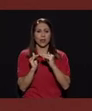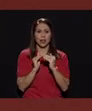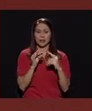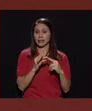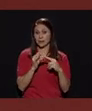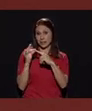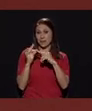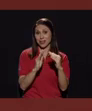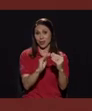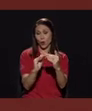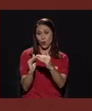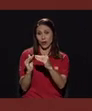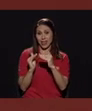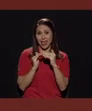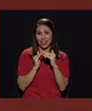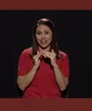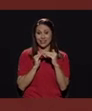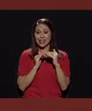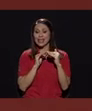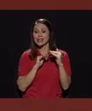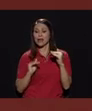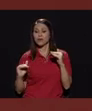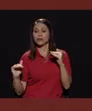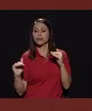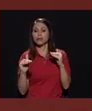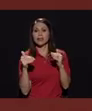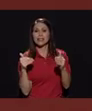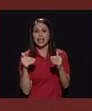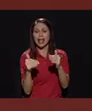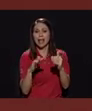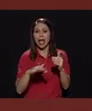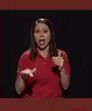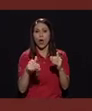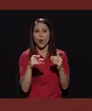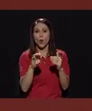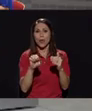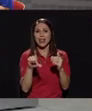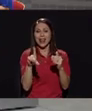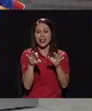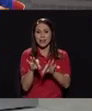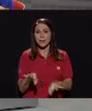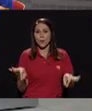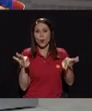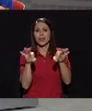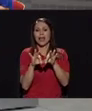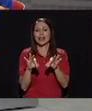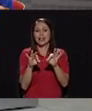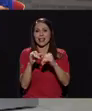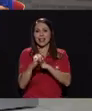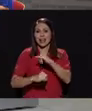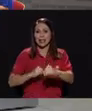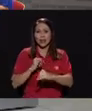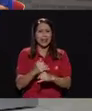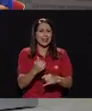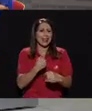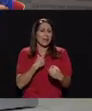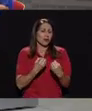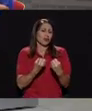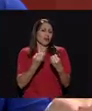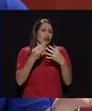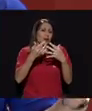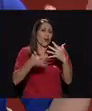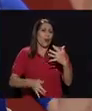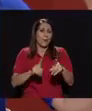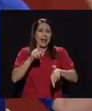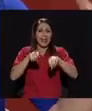comunidades, especialmente las comunidades que están alrededor. Los humedales de importancia internacional tenemos